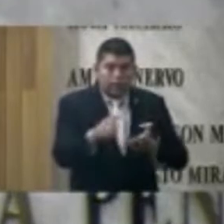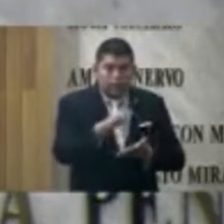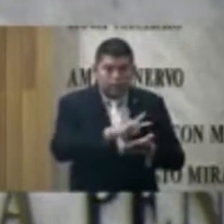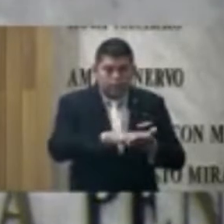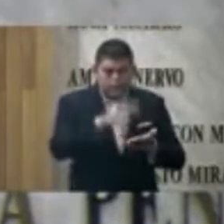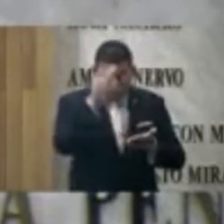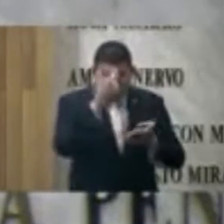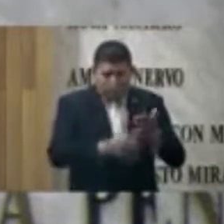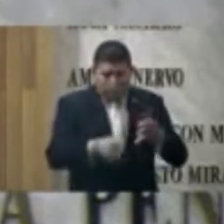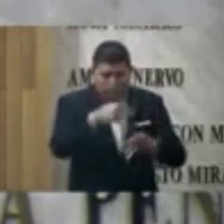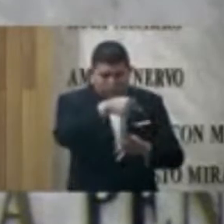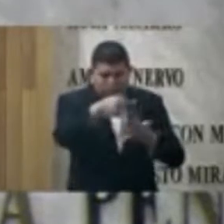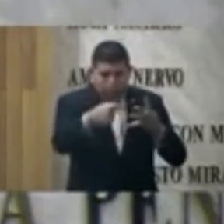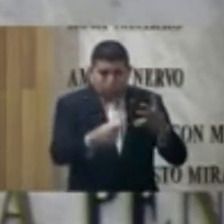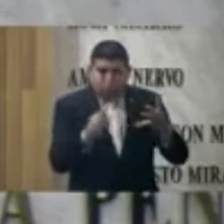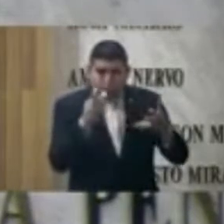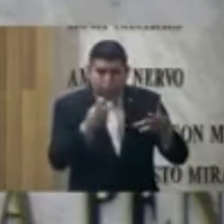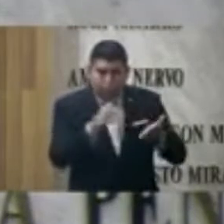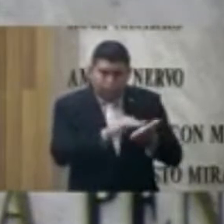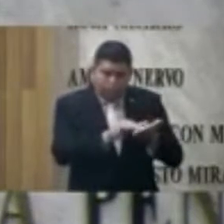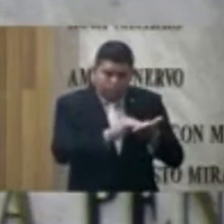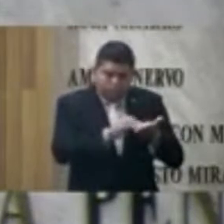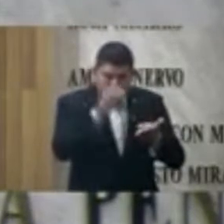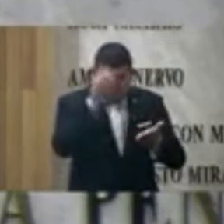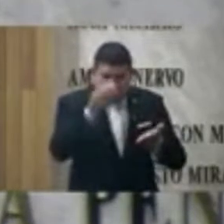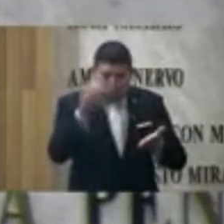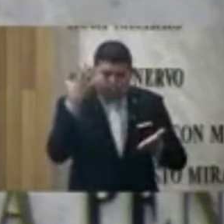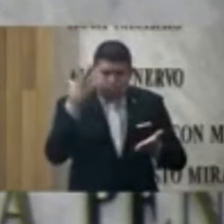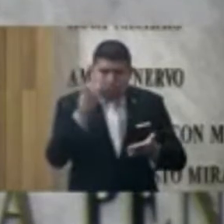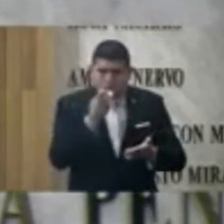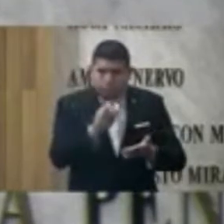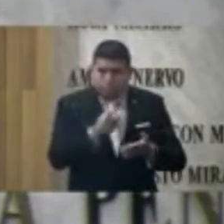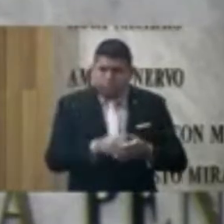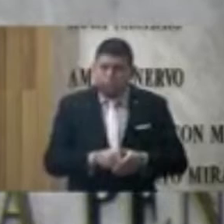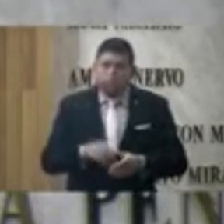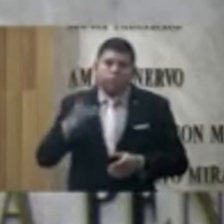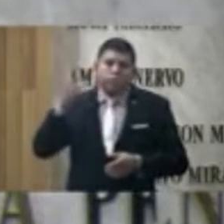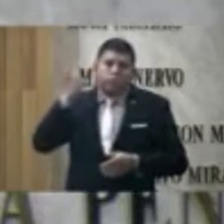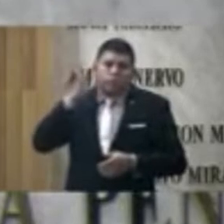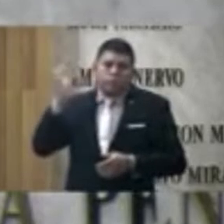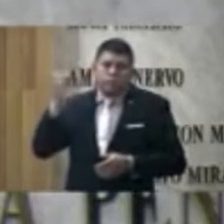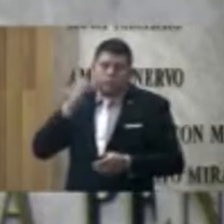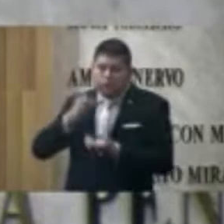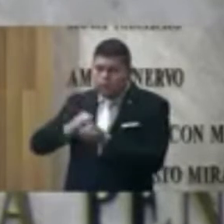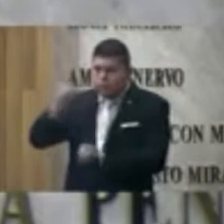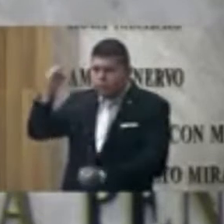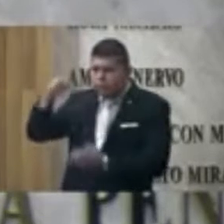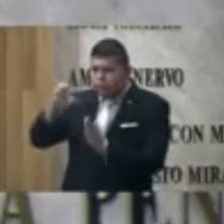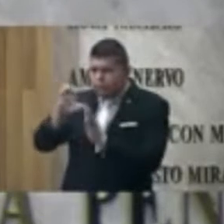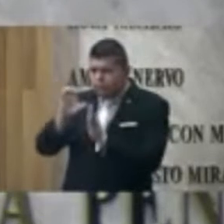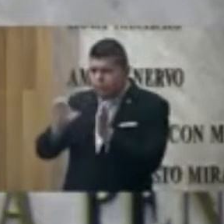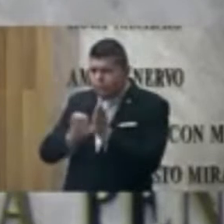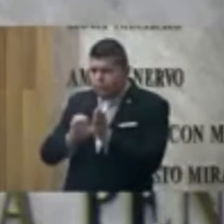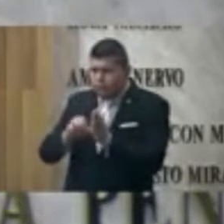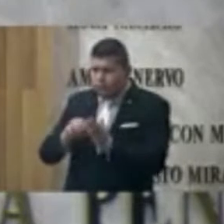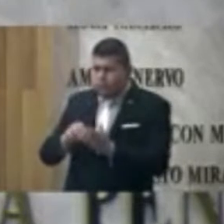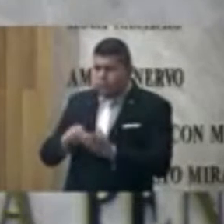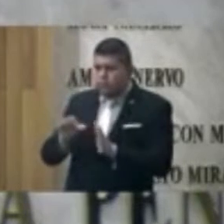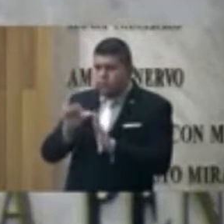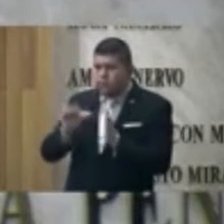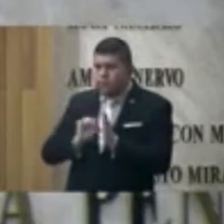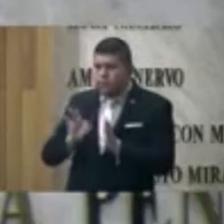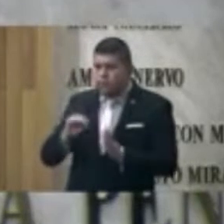Dicho acto, en el orden local, corresponde al Poder Legislativo como mandato constitucional que deriva del artículo